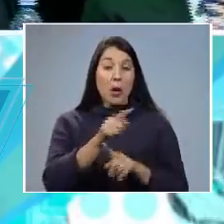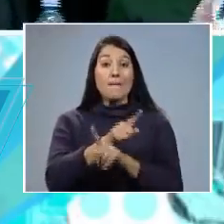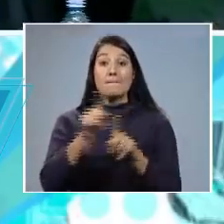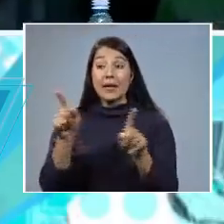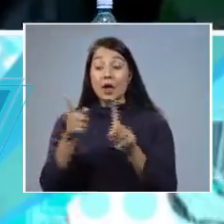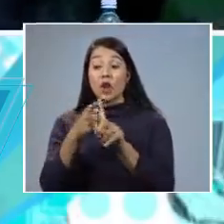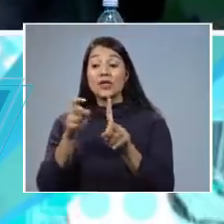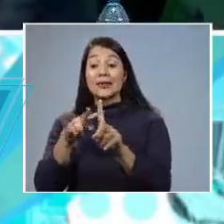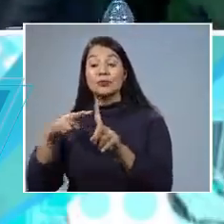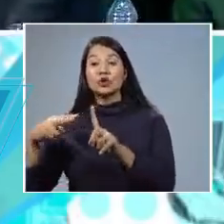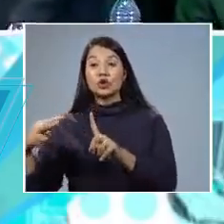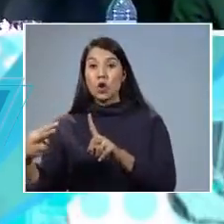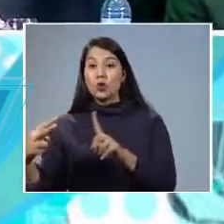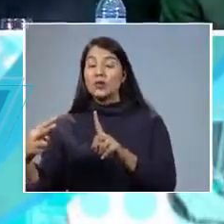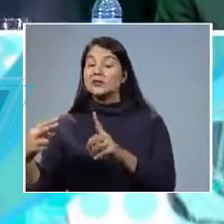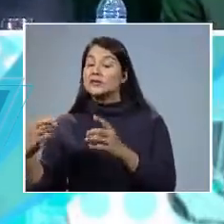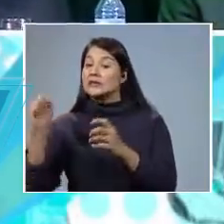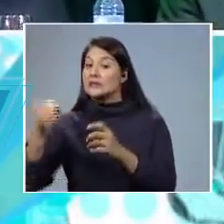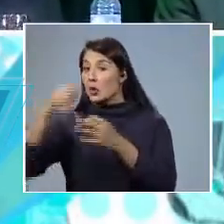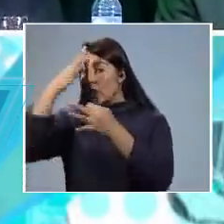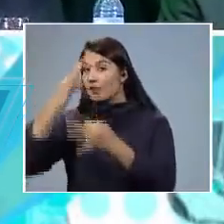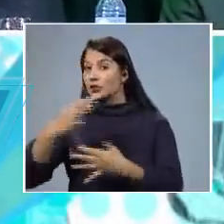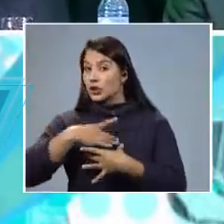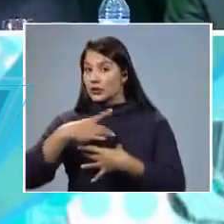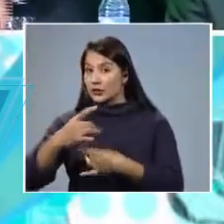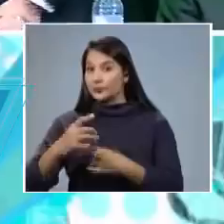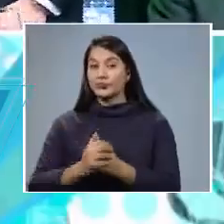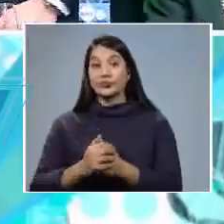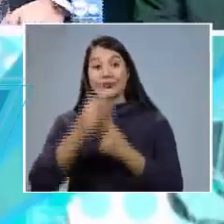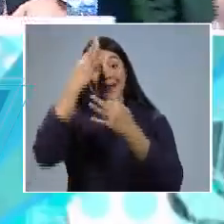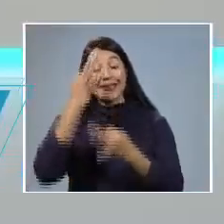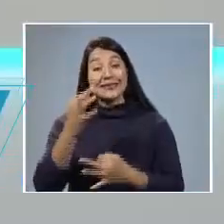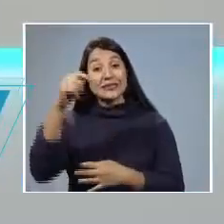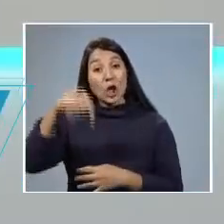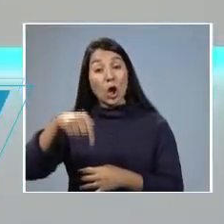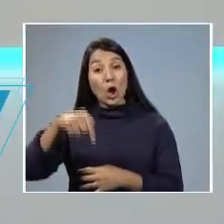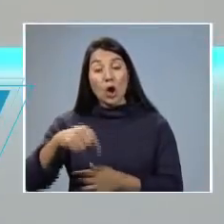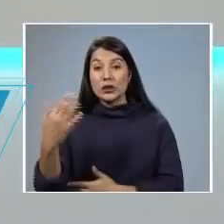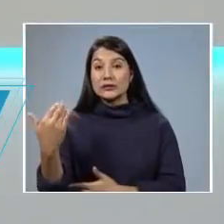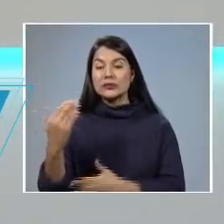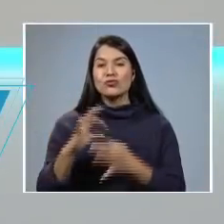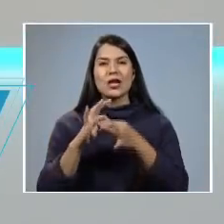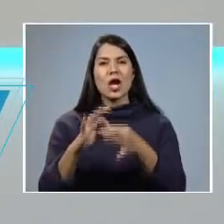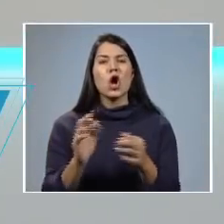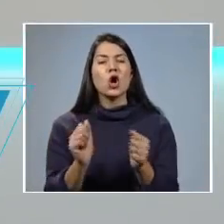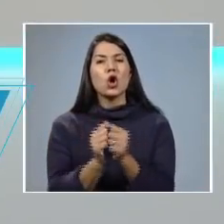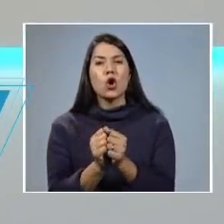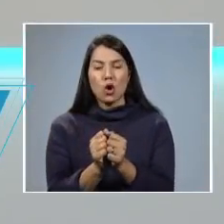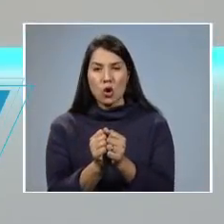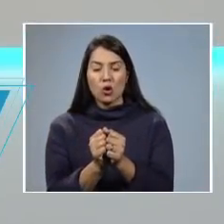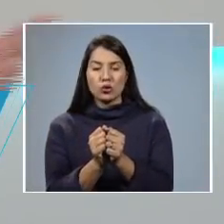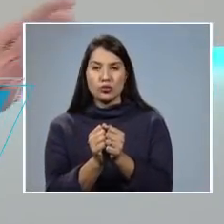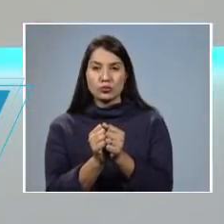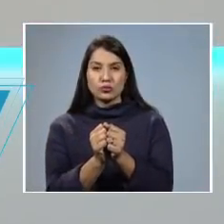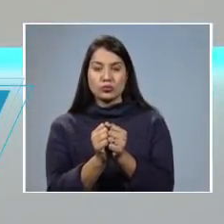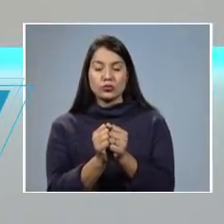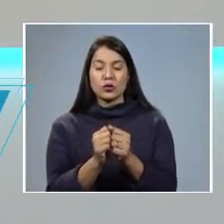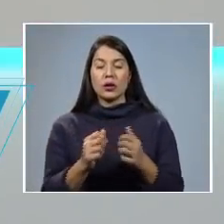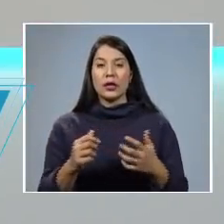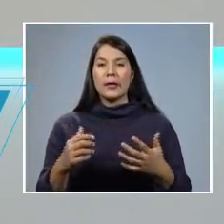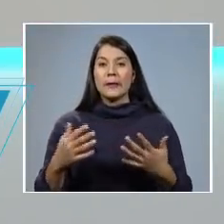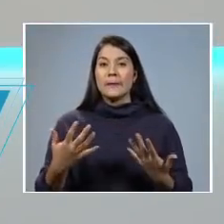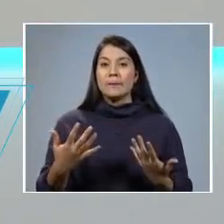medida interesante. La que se tomó, bueno, el día de hoy, recientemente, en relación a destituir o